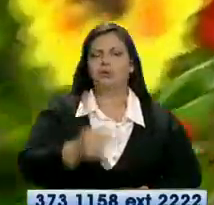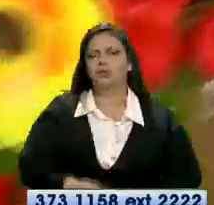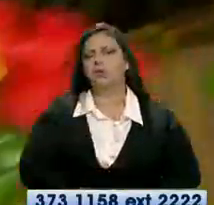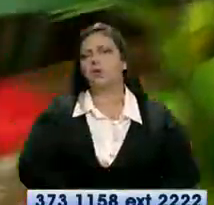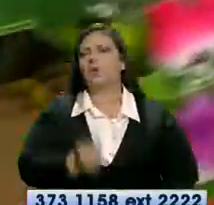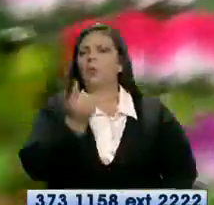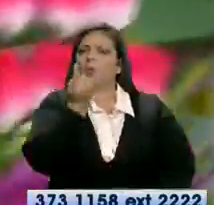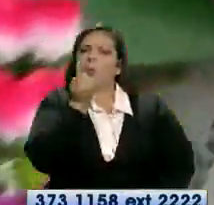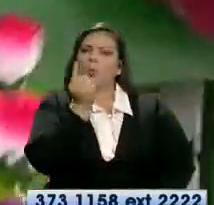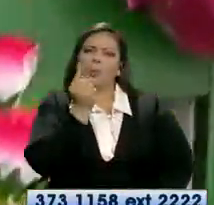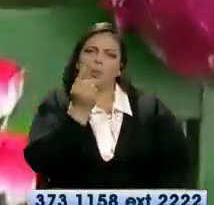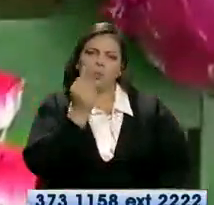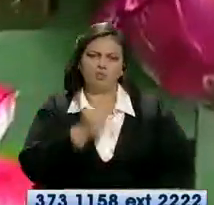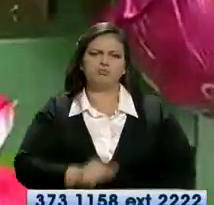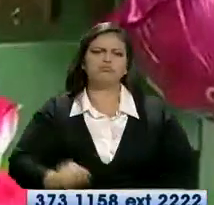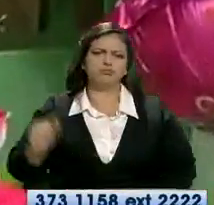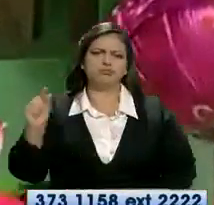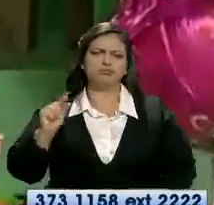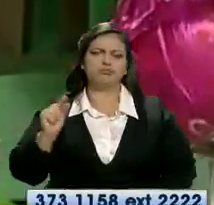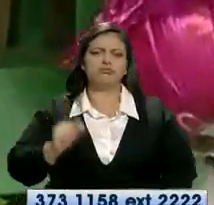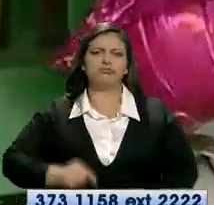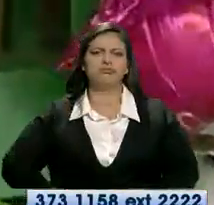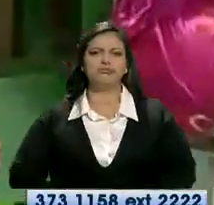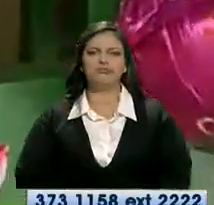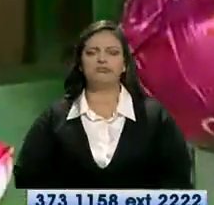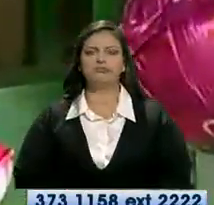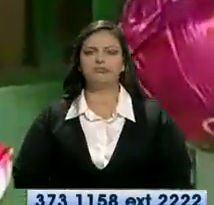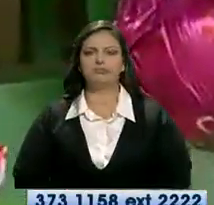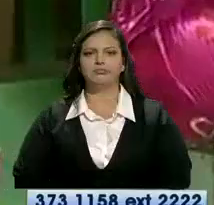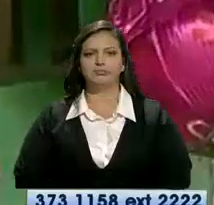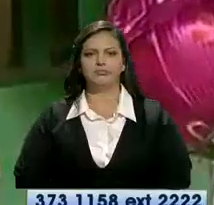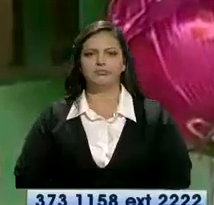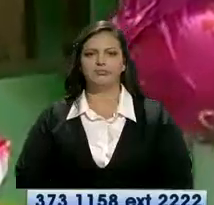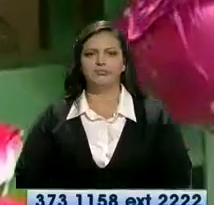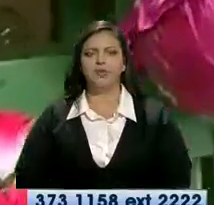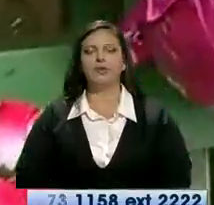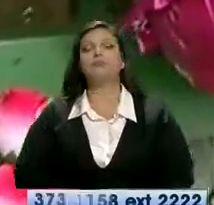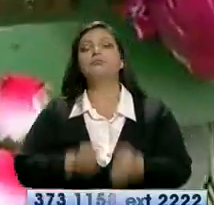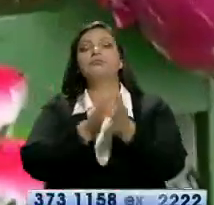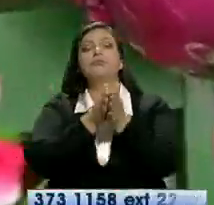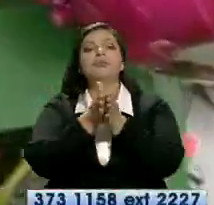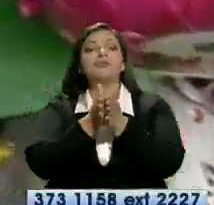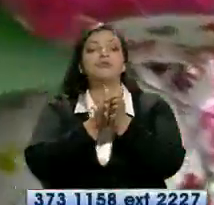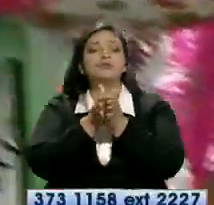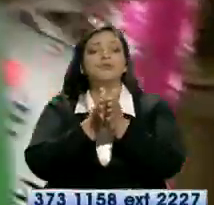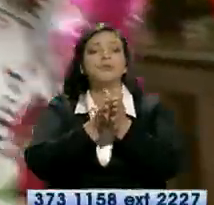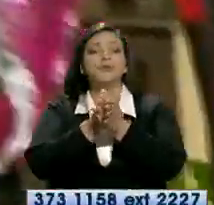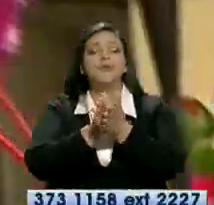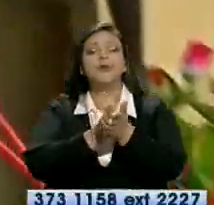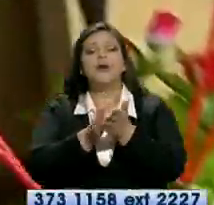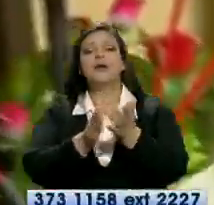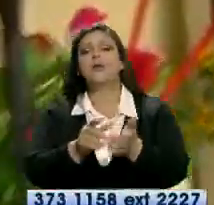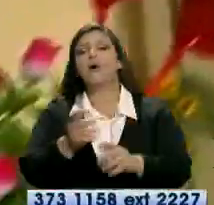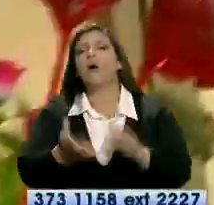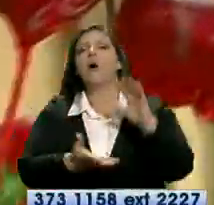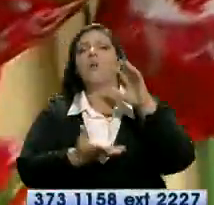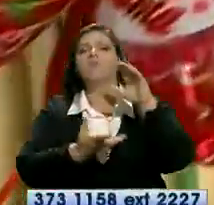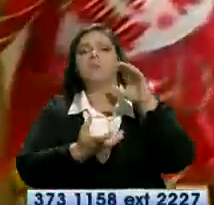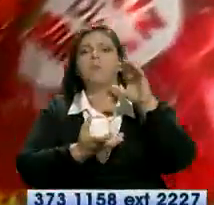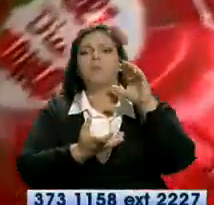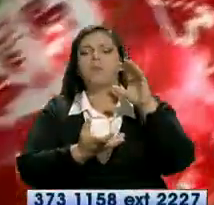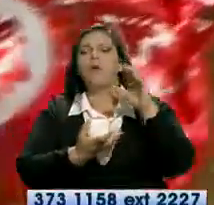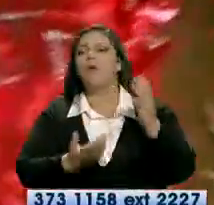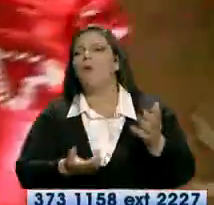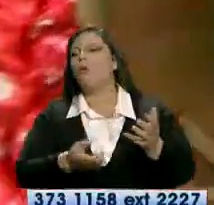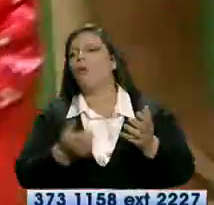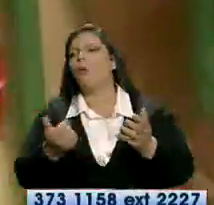rosa de 1 dólar. También hay cajas de chocolate, peluches, globos de helio